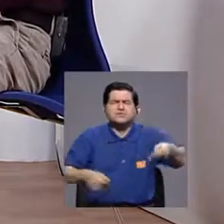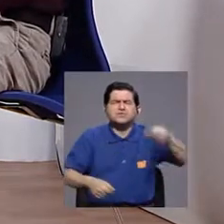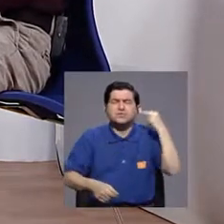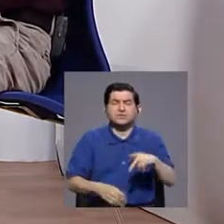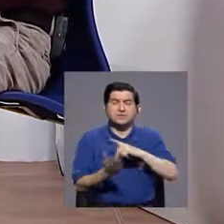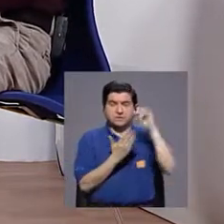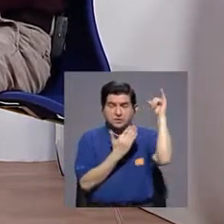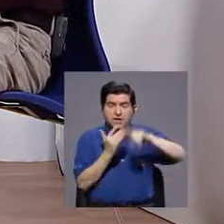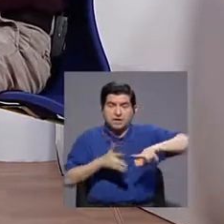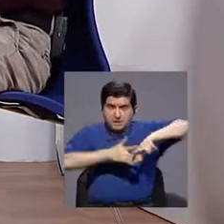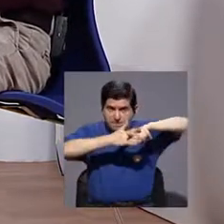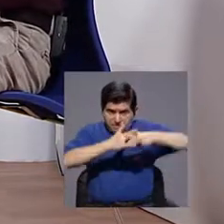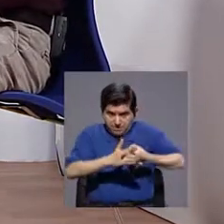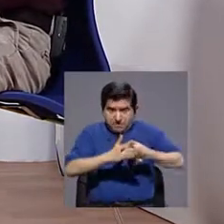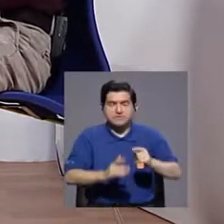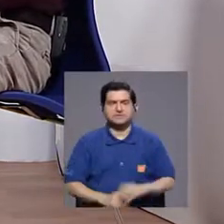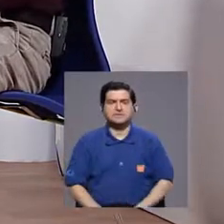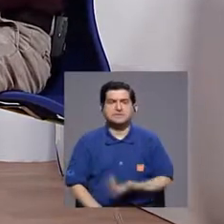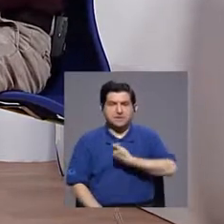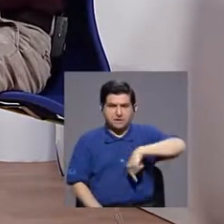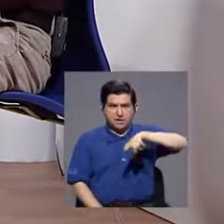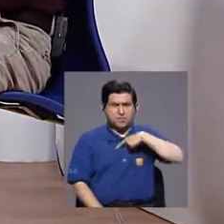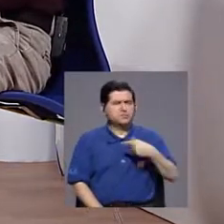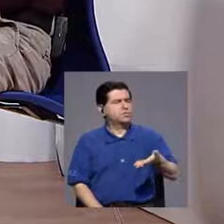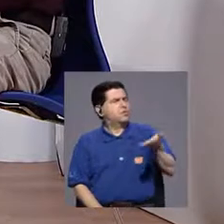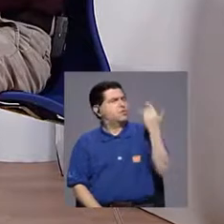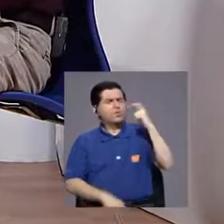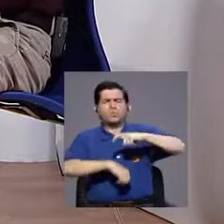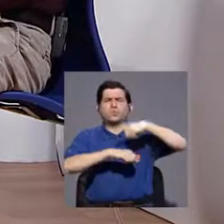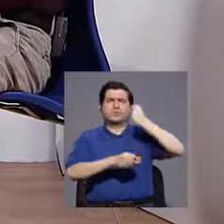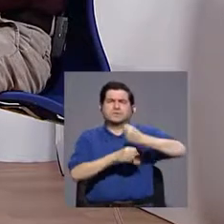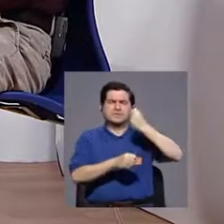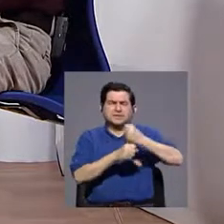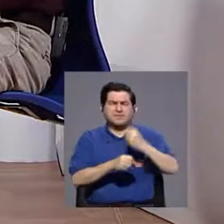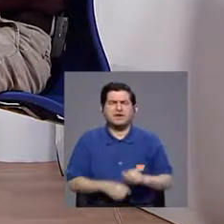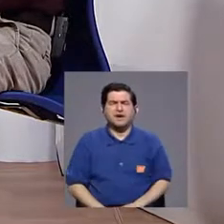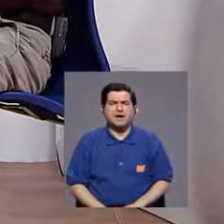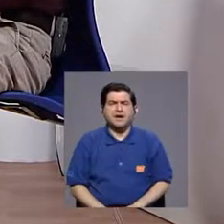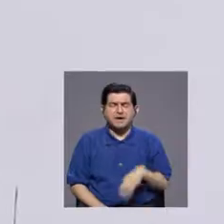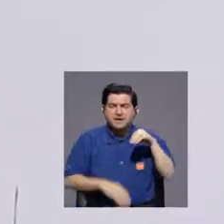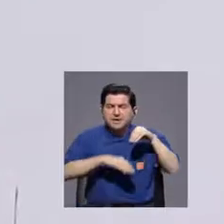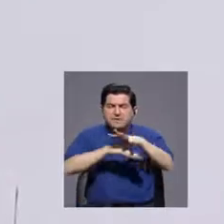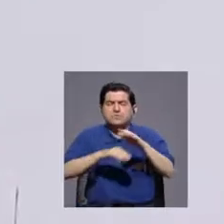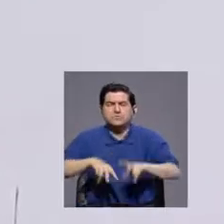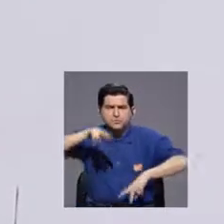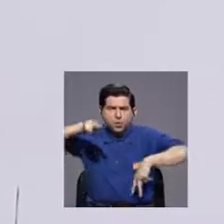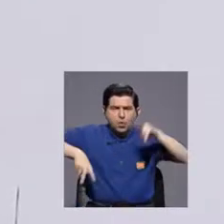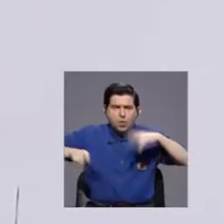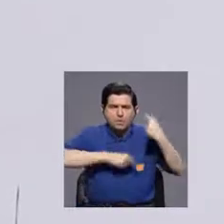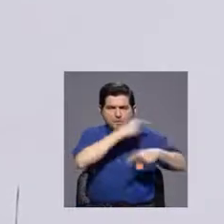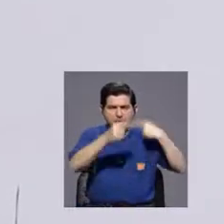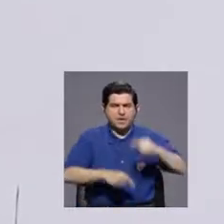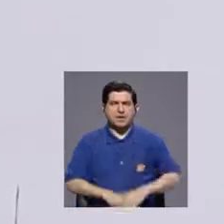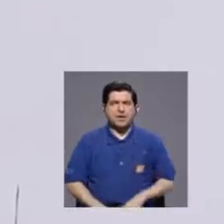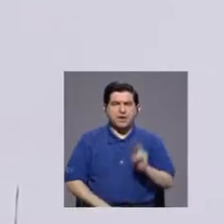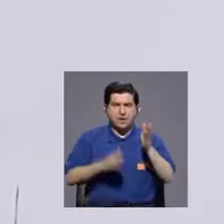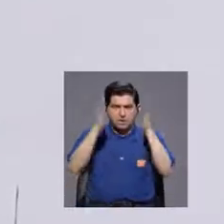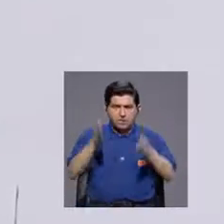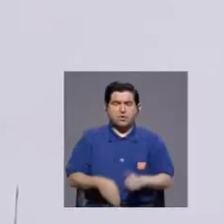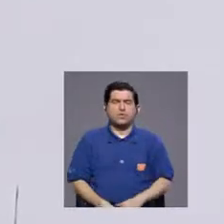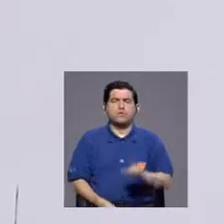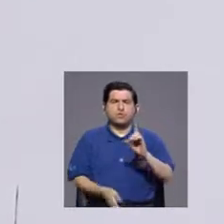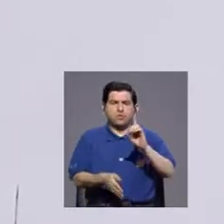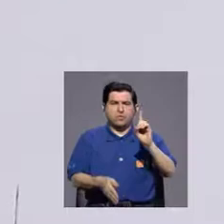este proyecto nace digamos bueno nosotros hace mucho tiempo estamos trabajando en inducción de variabilidad genética con un colega que el doctor